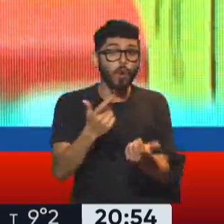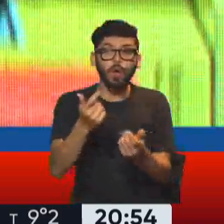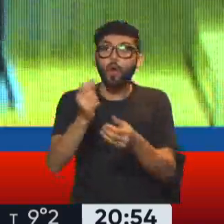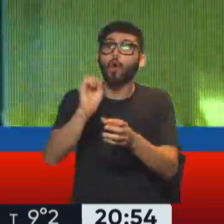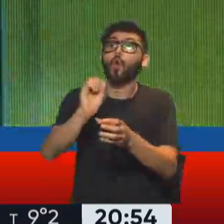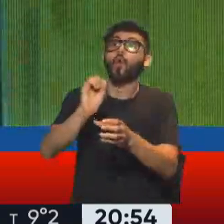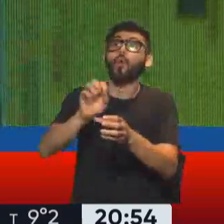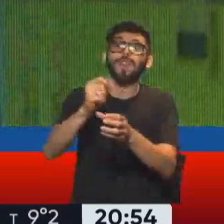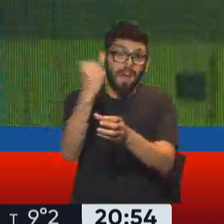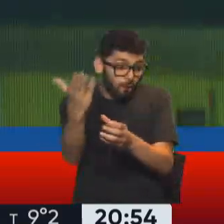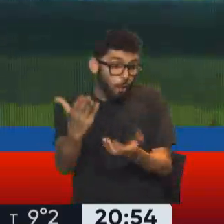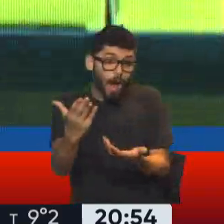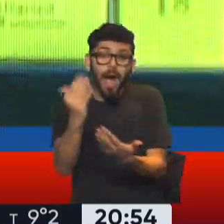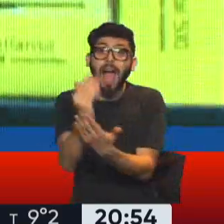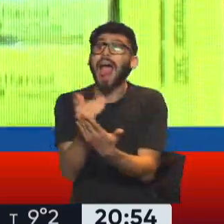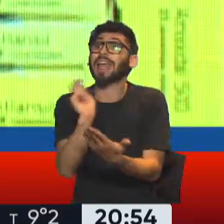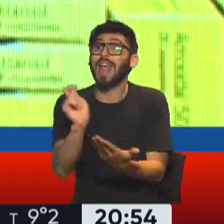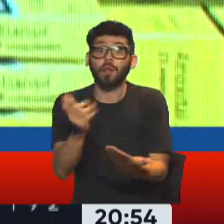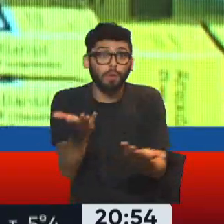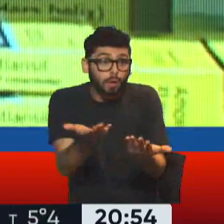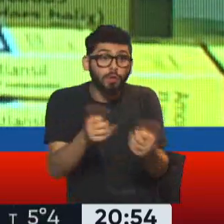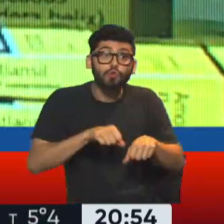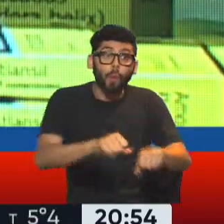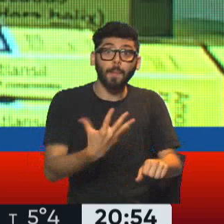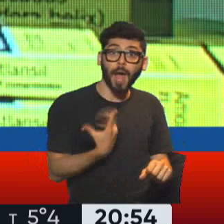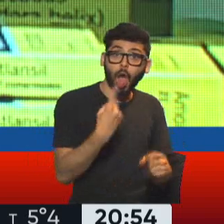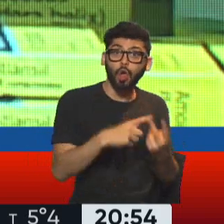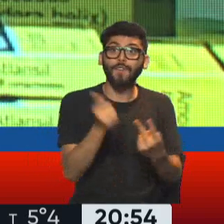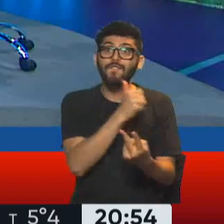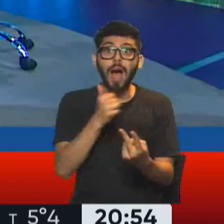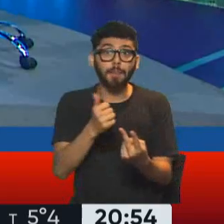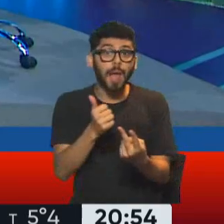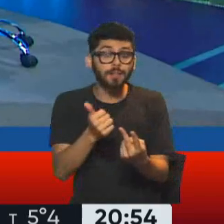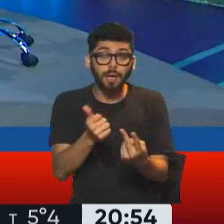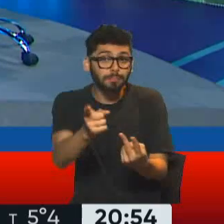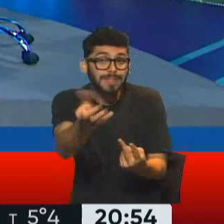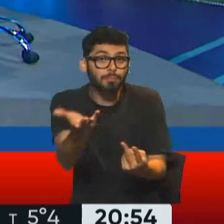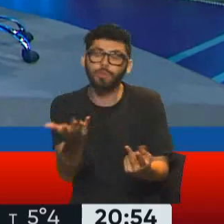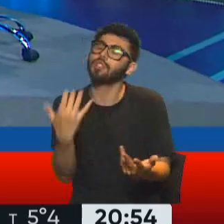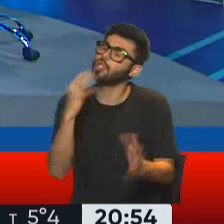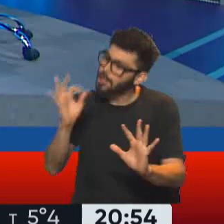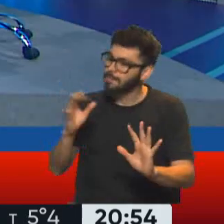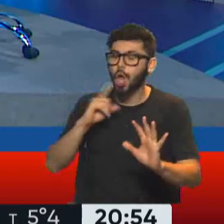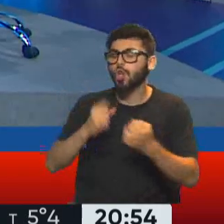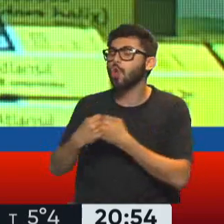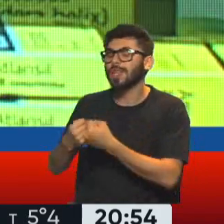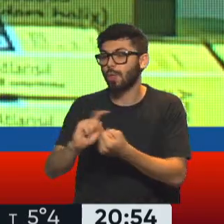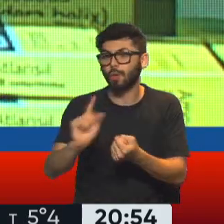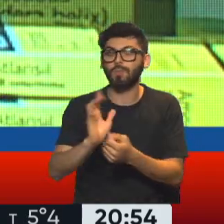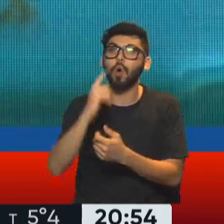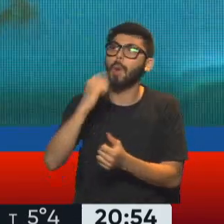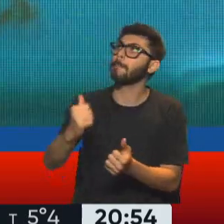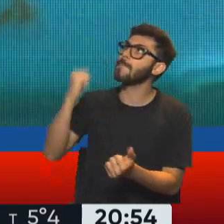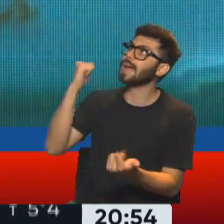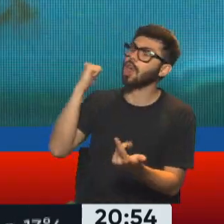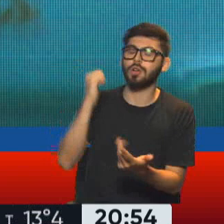offshore, bueno, son justamente, ahí están los supermercados y ahí están las farmacéuticas también. Yo sé que no todos estamos de acuerdo en mirar hacia atrás, pero